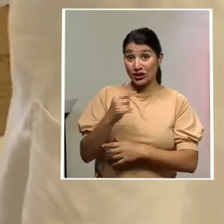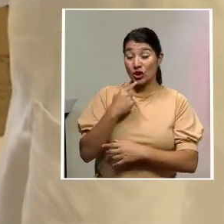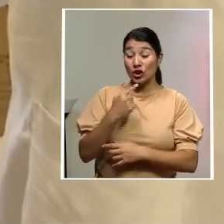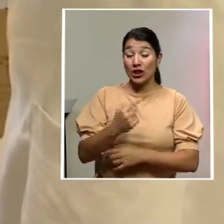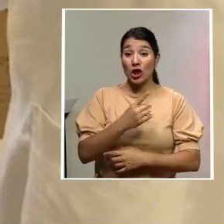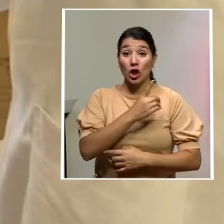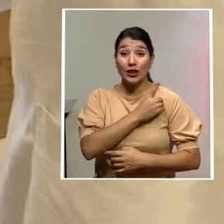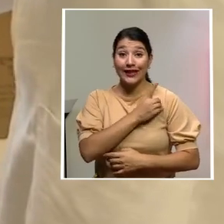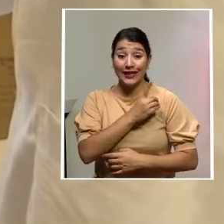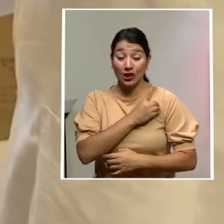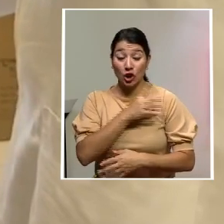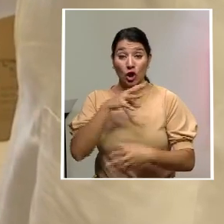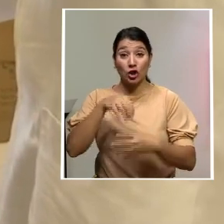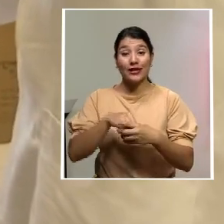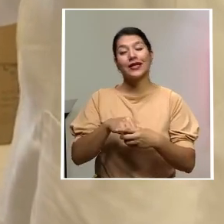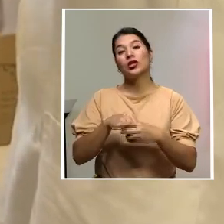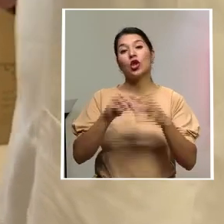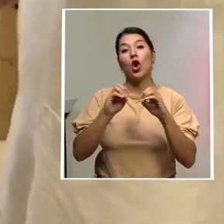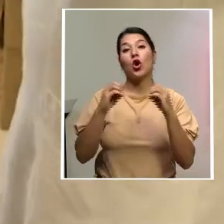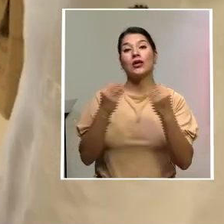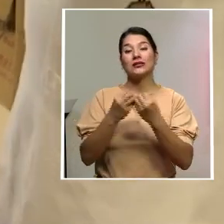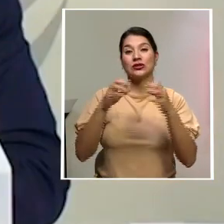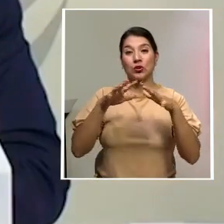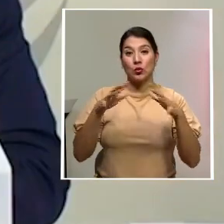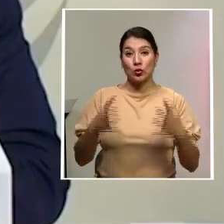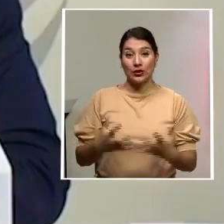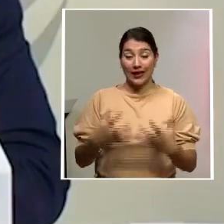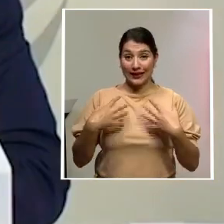para Europa de la Organización Mundial de la Salud.